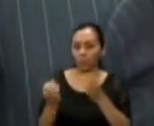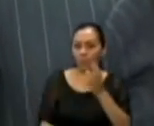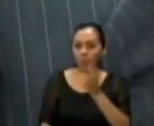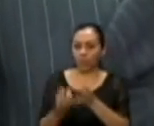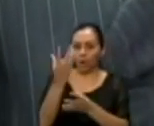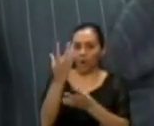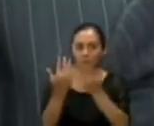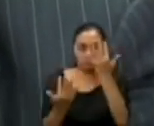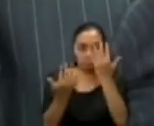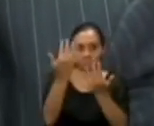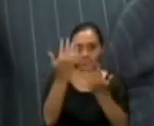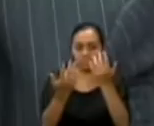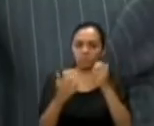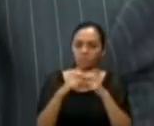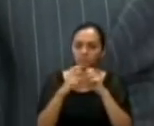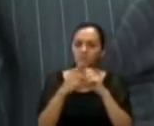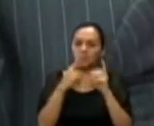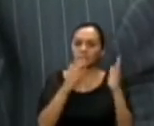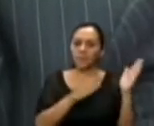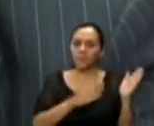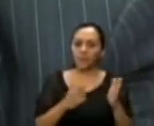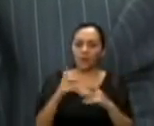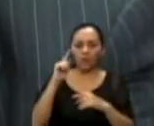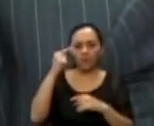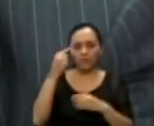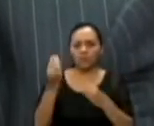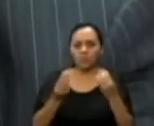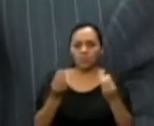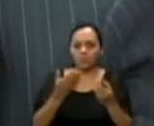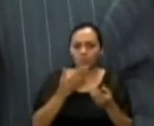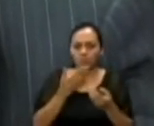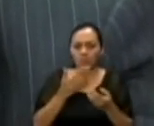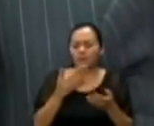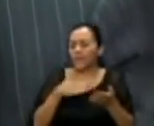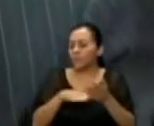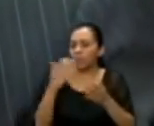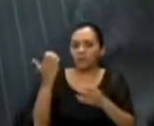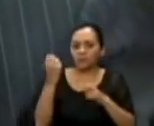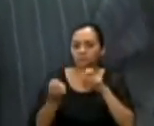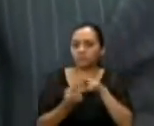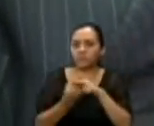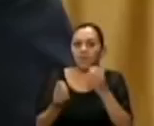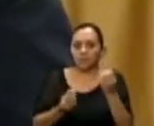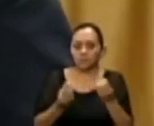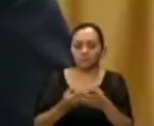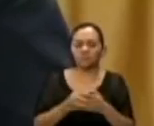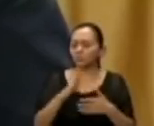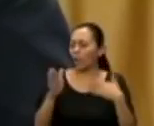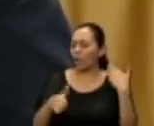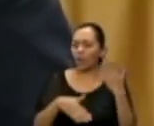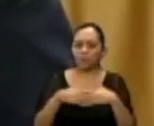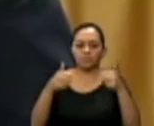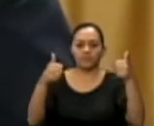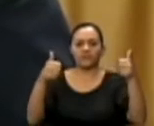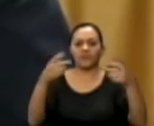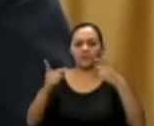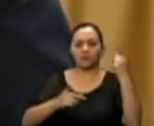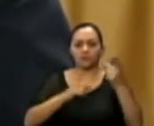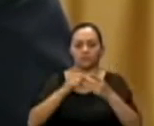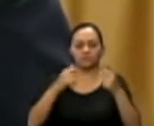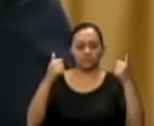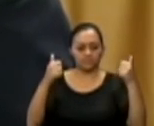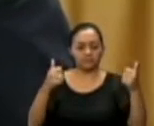contingencia tiene el gobierno nacional para enfrentar posibles emergencias de esta naturaleza todos los planes de contingencia es un hemos mejorado